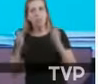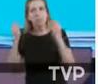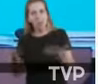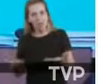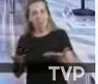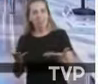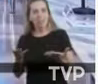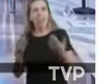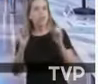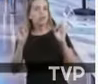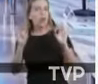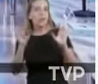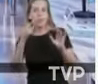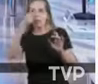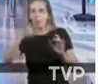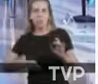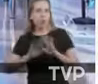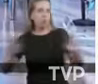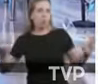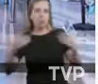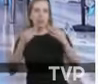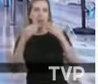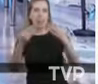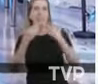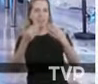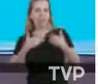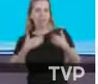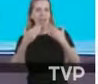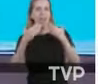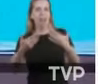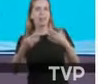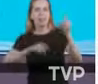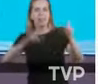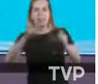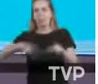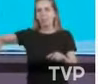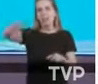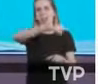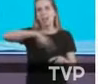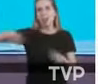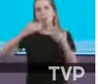para terminar, mi agradecimiento a todos y a todas por estar.